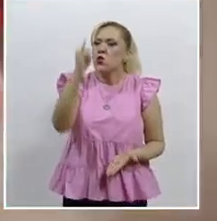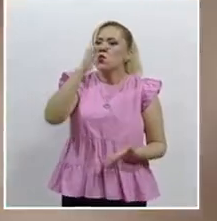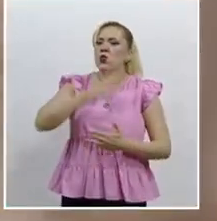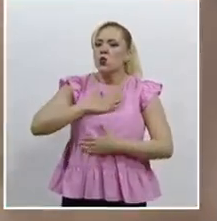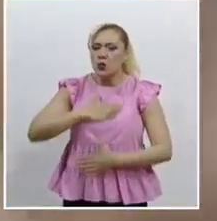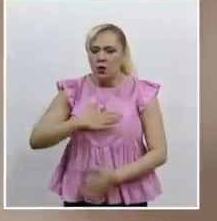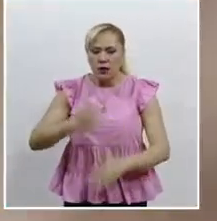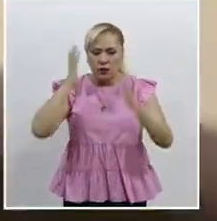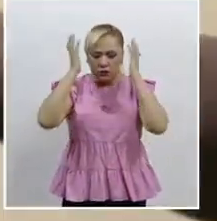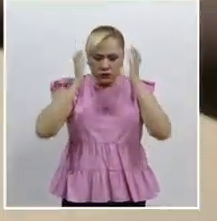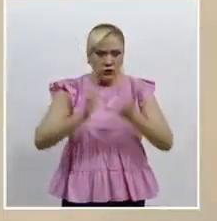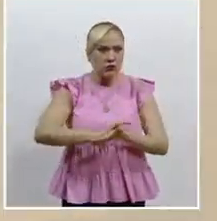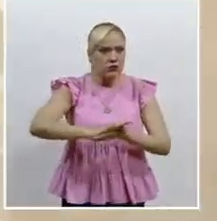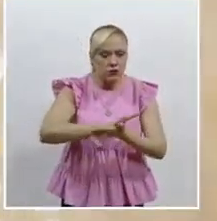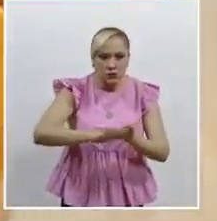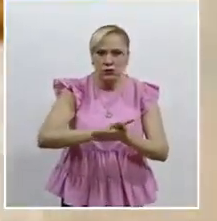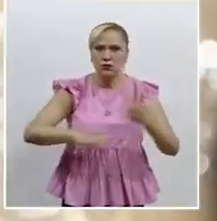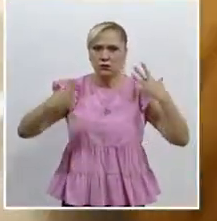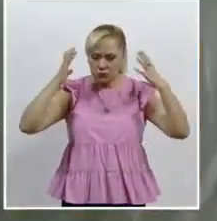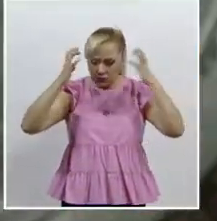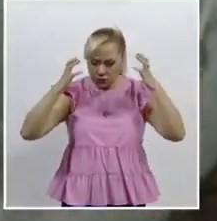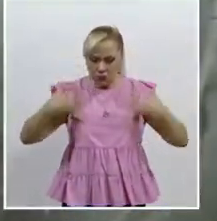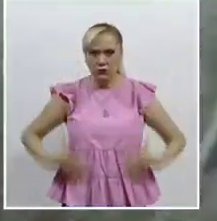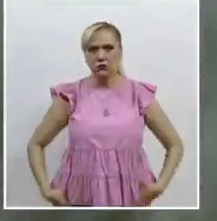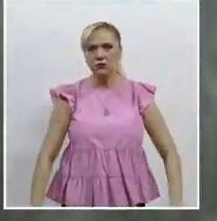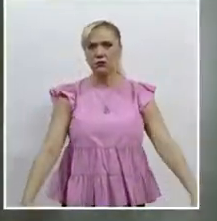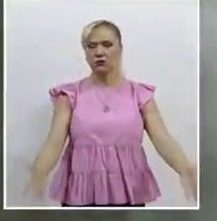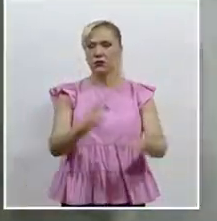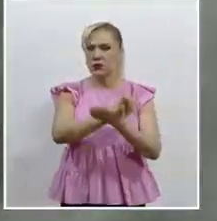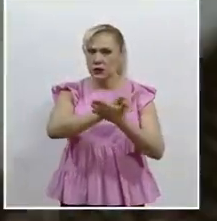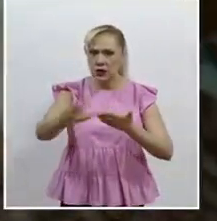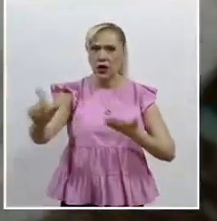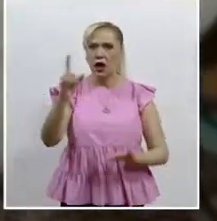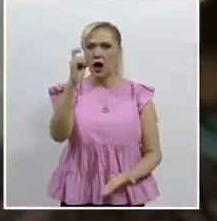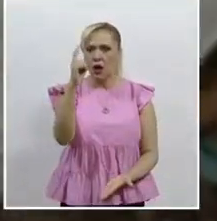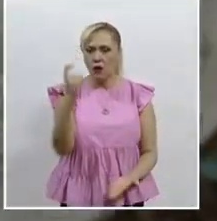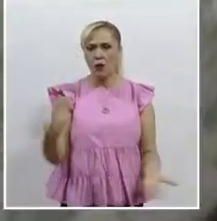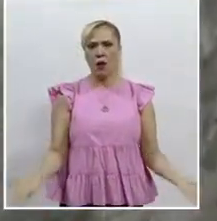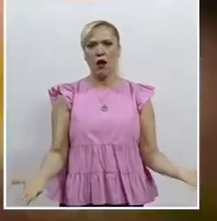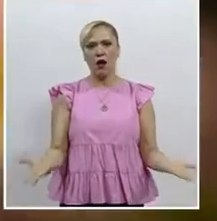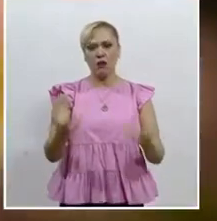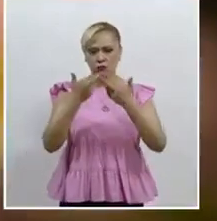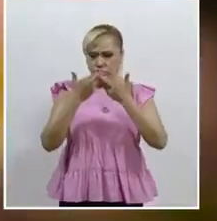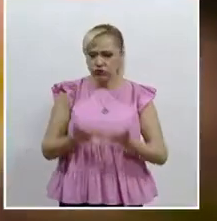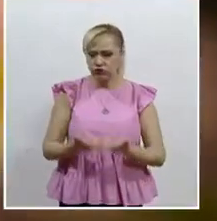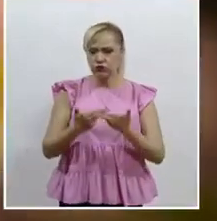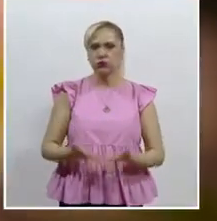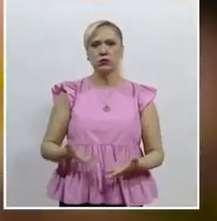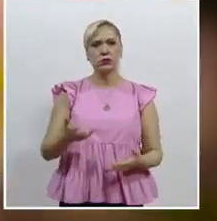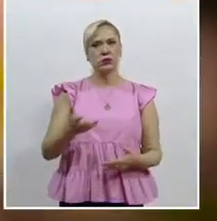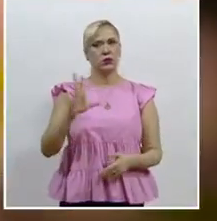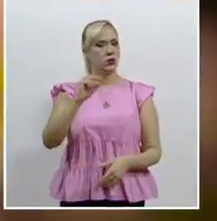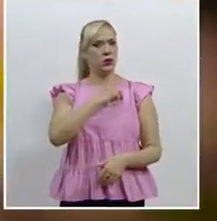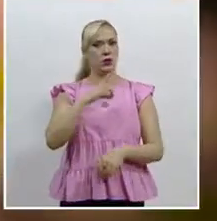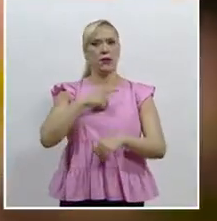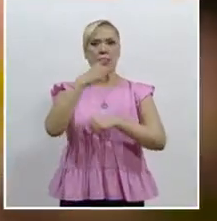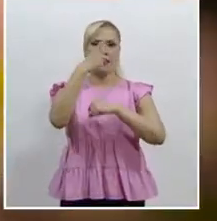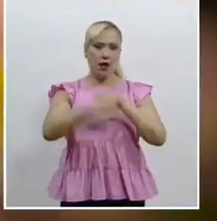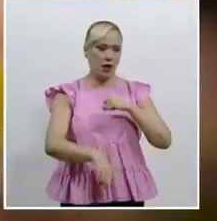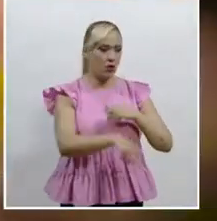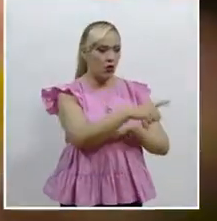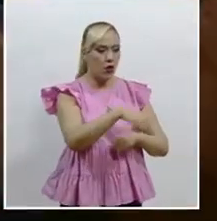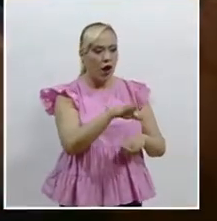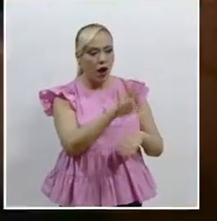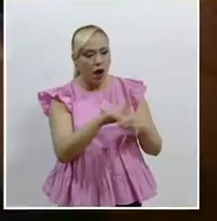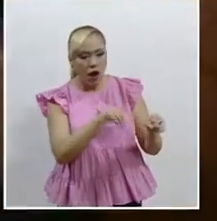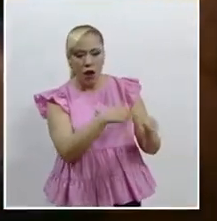para garantizar su preservación, suministro y saneamiento de forma potable, salubre y suficiente, sin ocasionar daño al medio ambiente, de tal